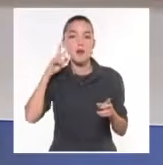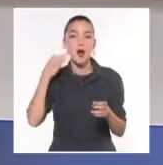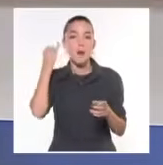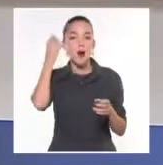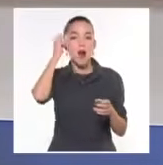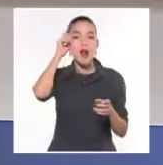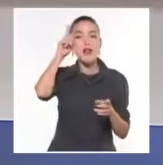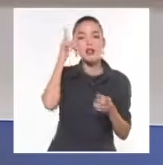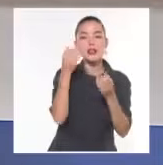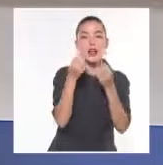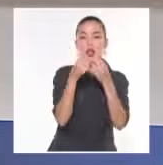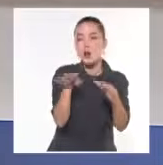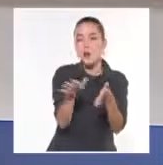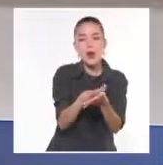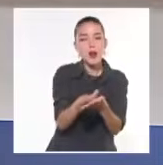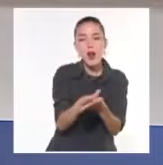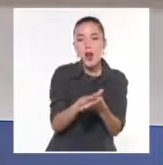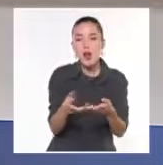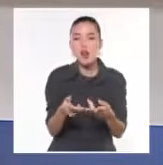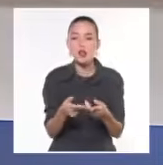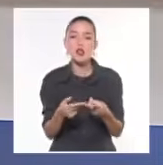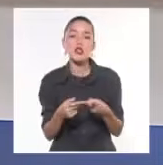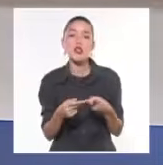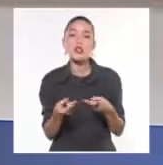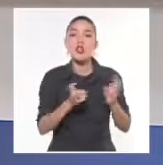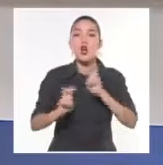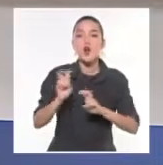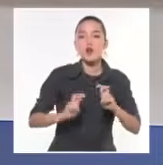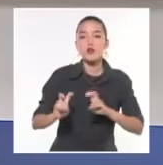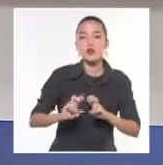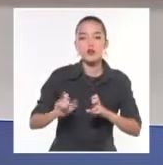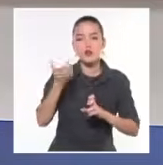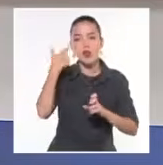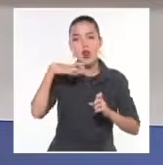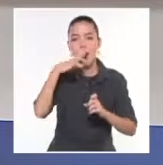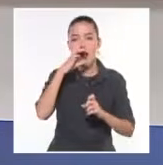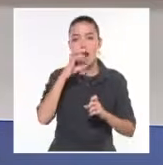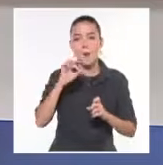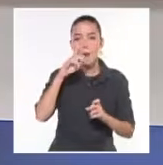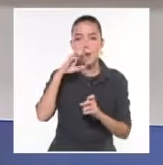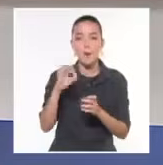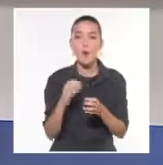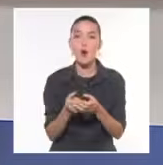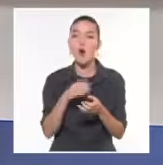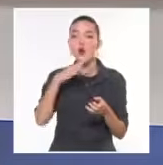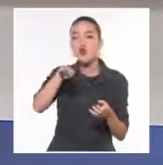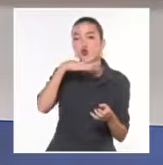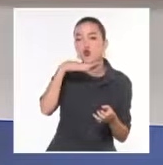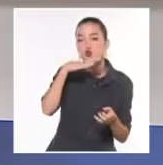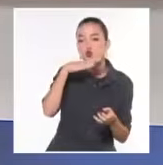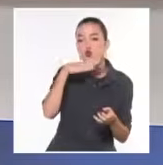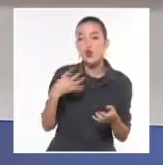los estudios sobre el llamado carbono azul están motivando el desarrollo de proyectos colaborativos entre expertos